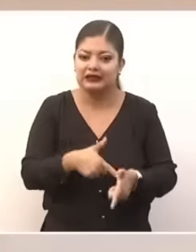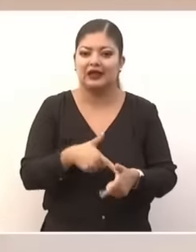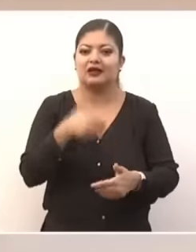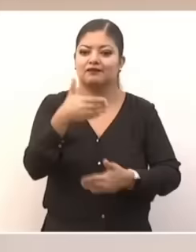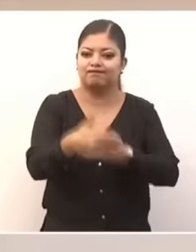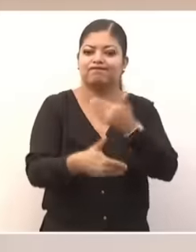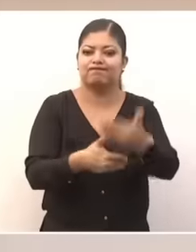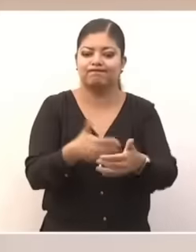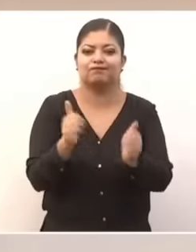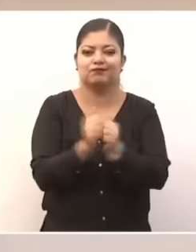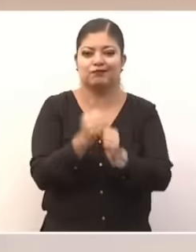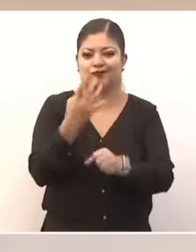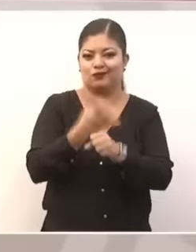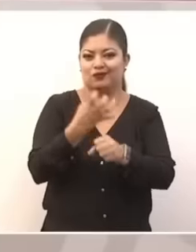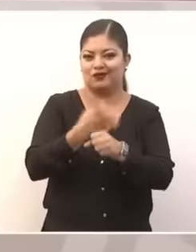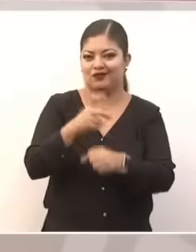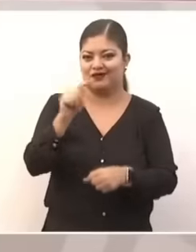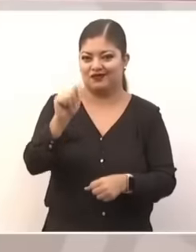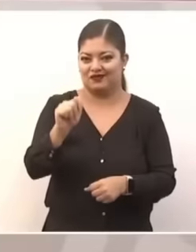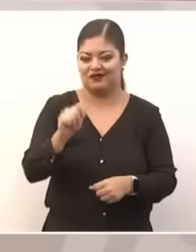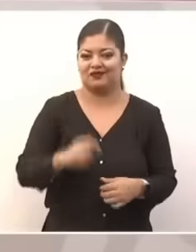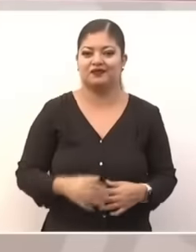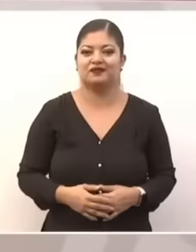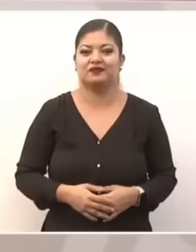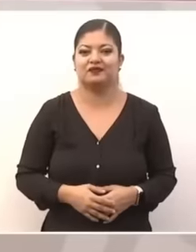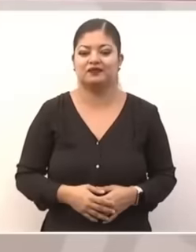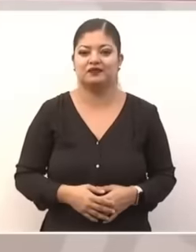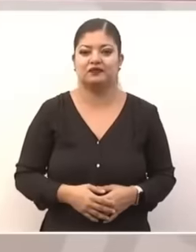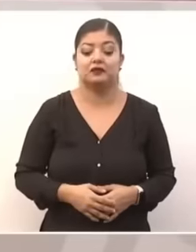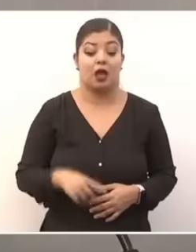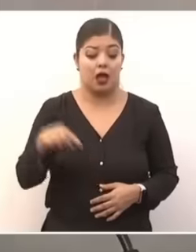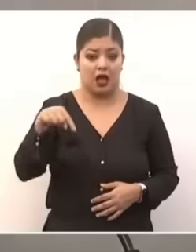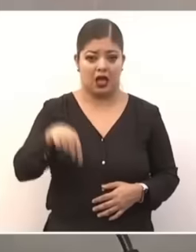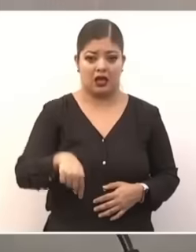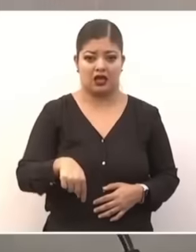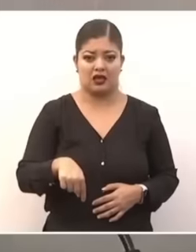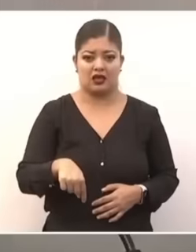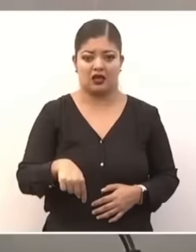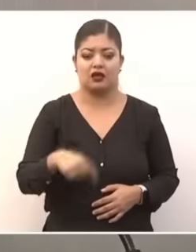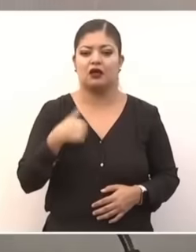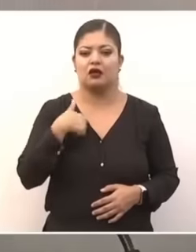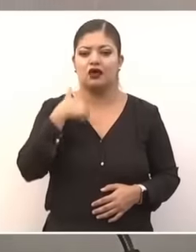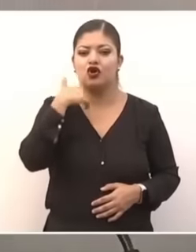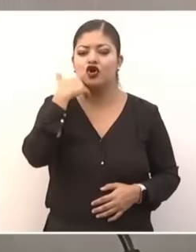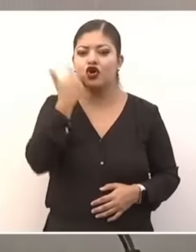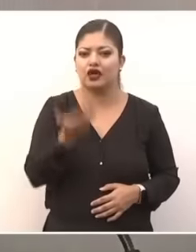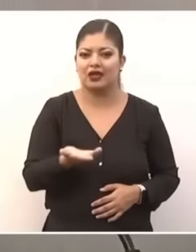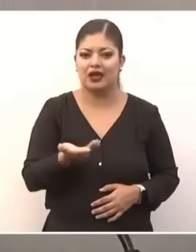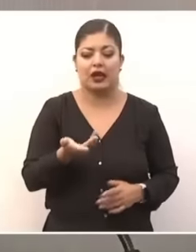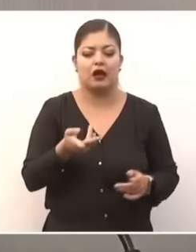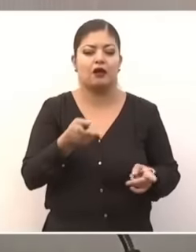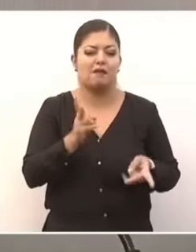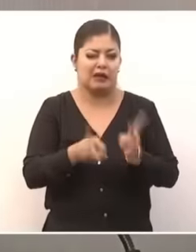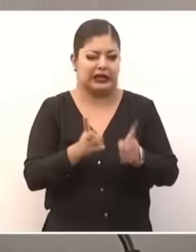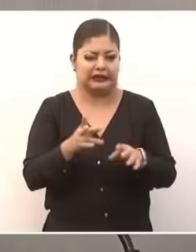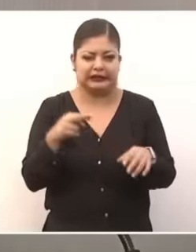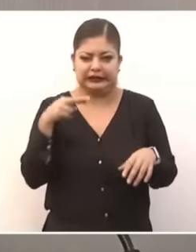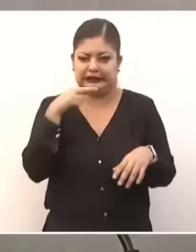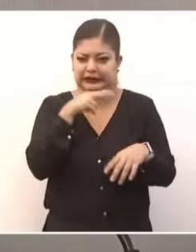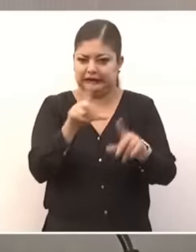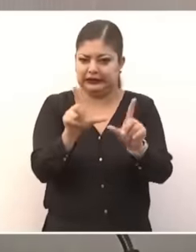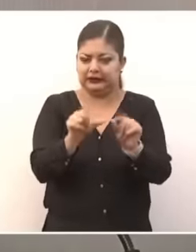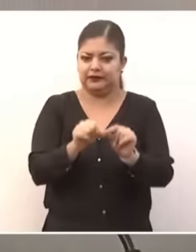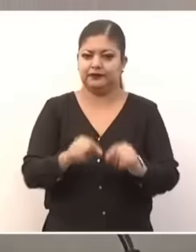cuarta transformación en nuestro país. Y aquí quiero platicarles muy